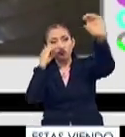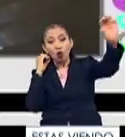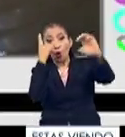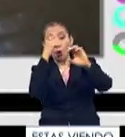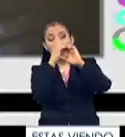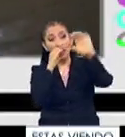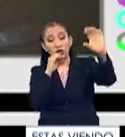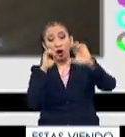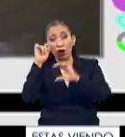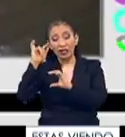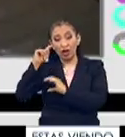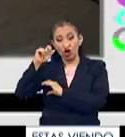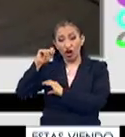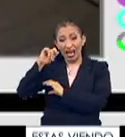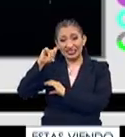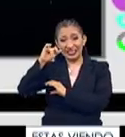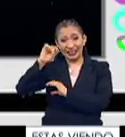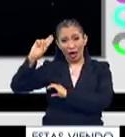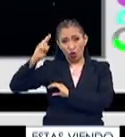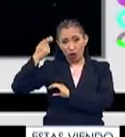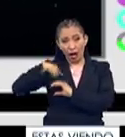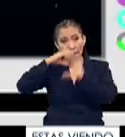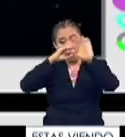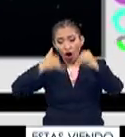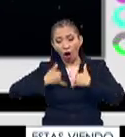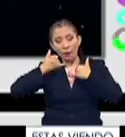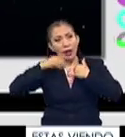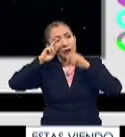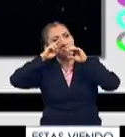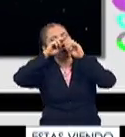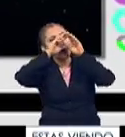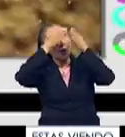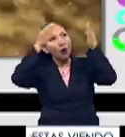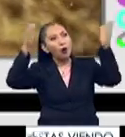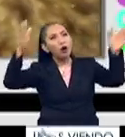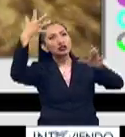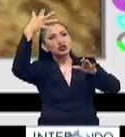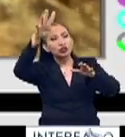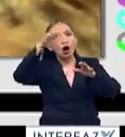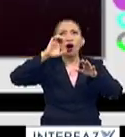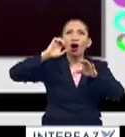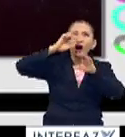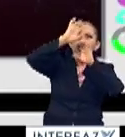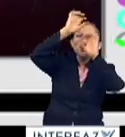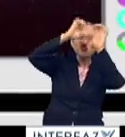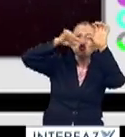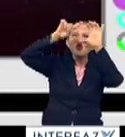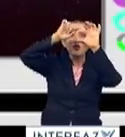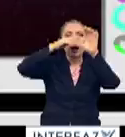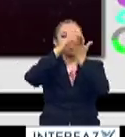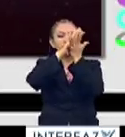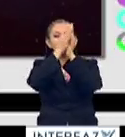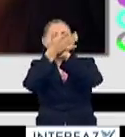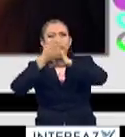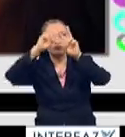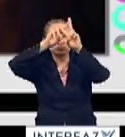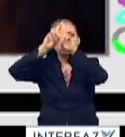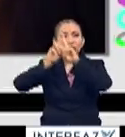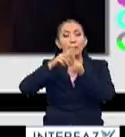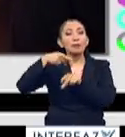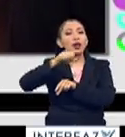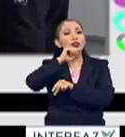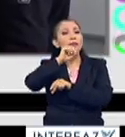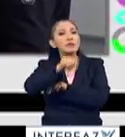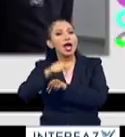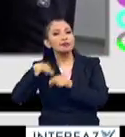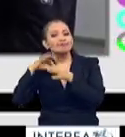1 metro del Observatorio de Tonantzintla de la UNAM, los jóvenes abren sus miradas al Sol, las galaxias y a la evolución de las estrellas, pero